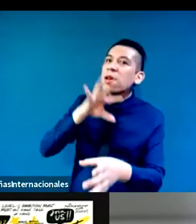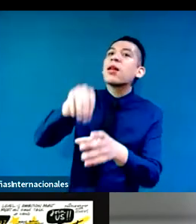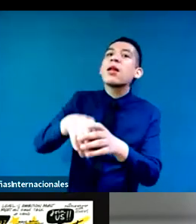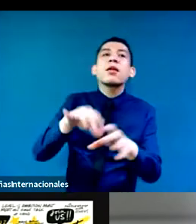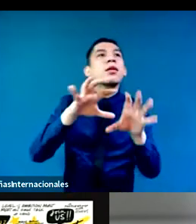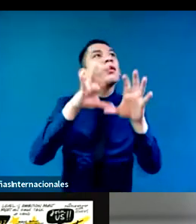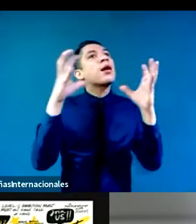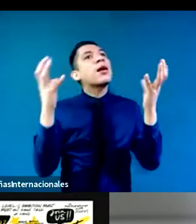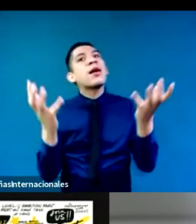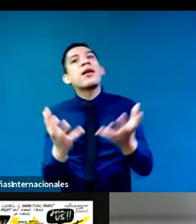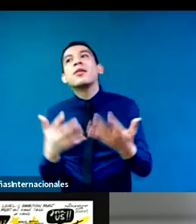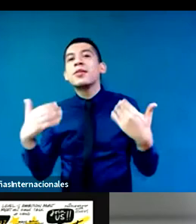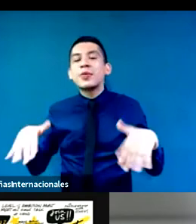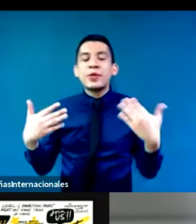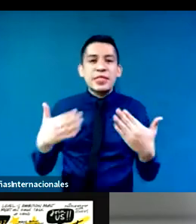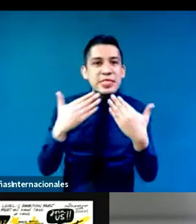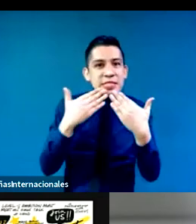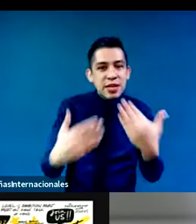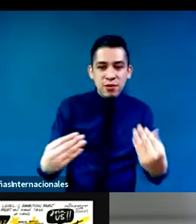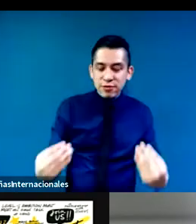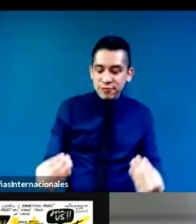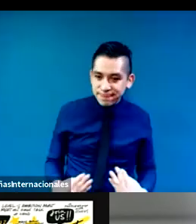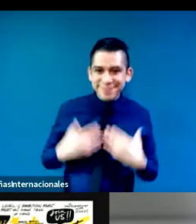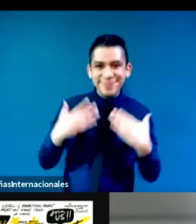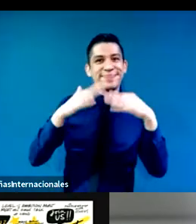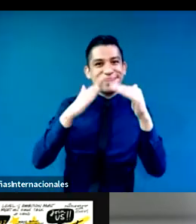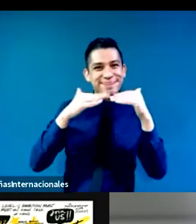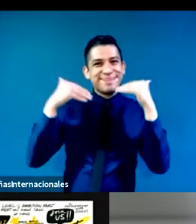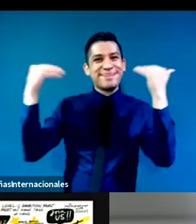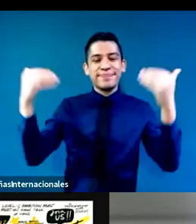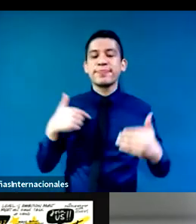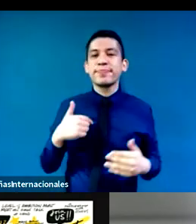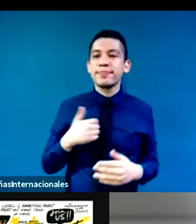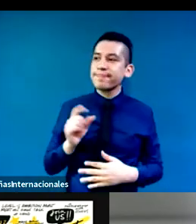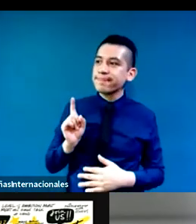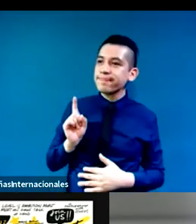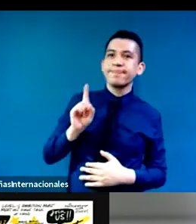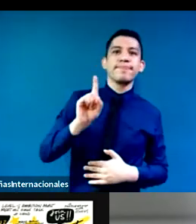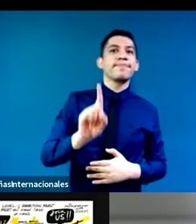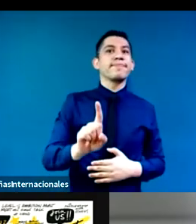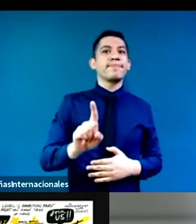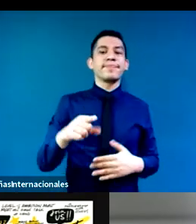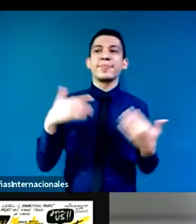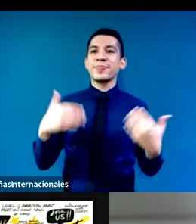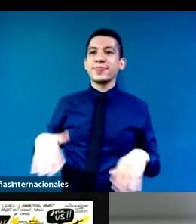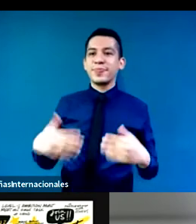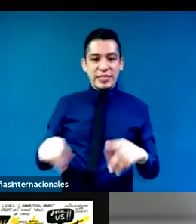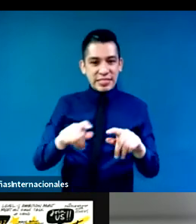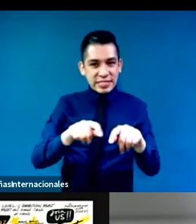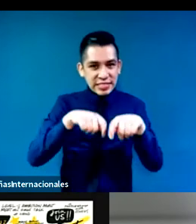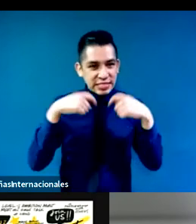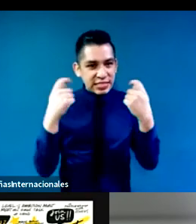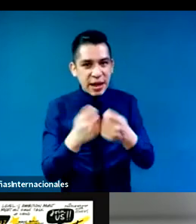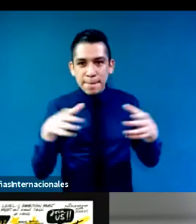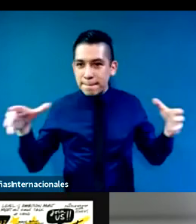momento emocionante y me siento honrada de formar parte de este equipo. Sin embargo, este evento y de